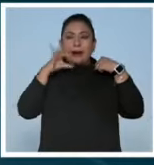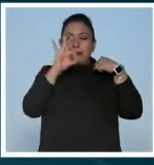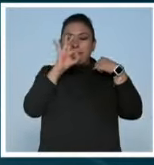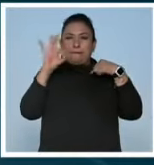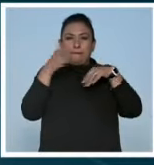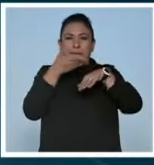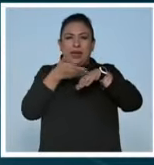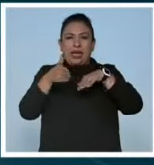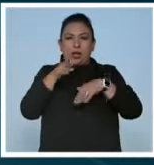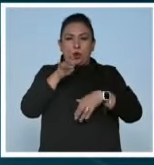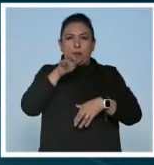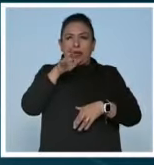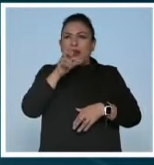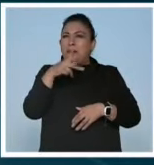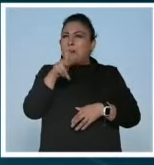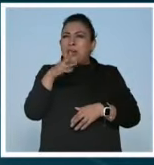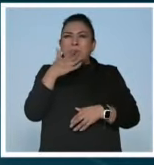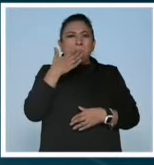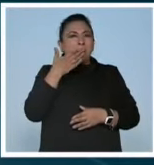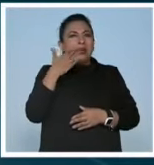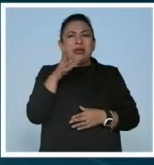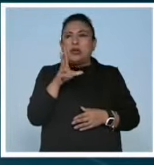que no estaba totalmente bien